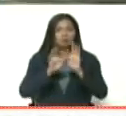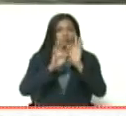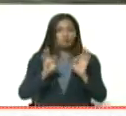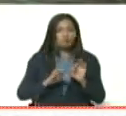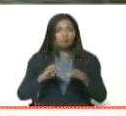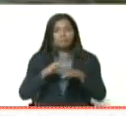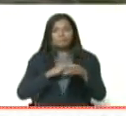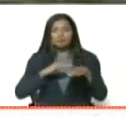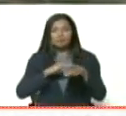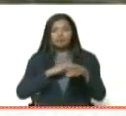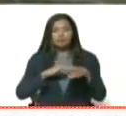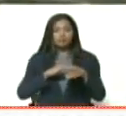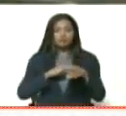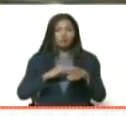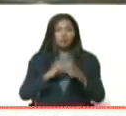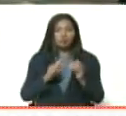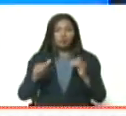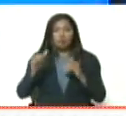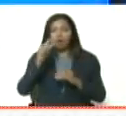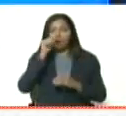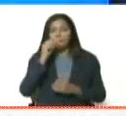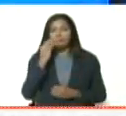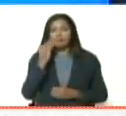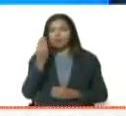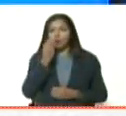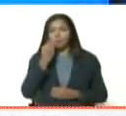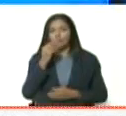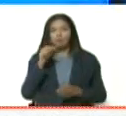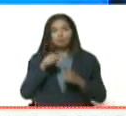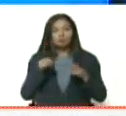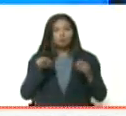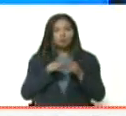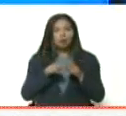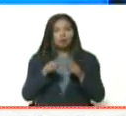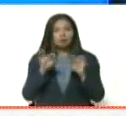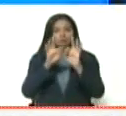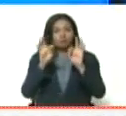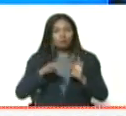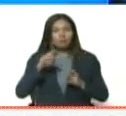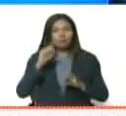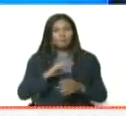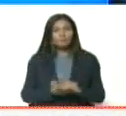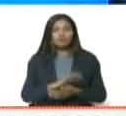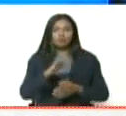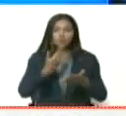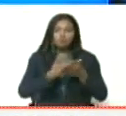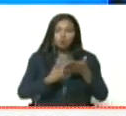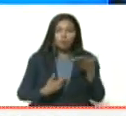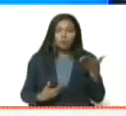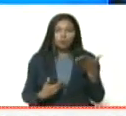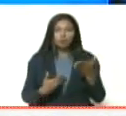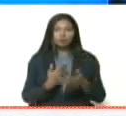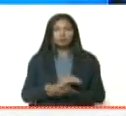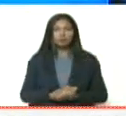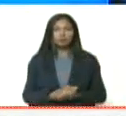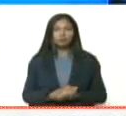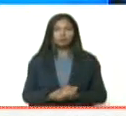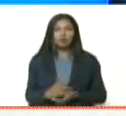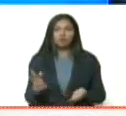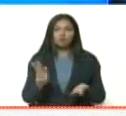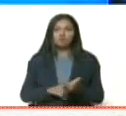ministro Leal Tellería, ¿quién de los dos va a explicar el punto de cuenta? Me propone que